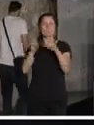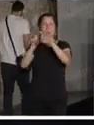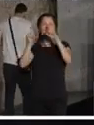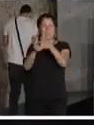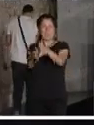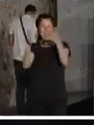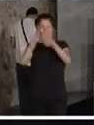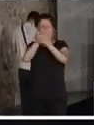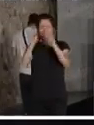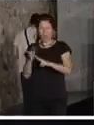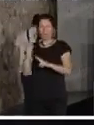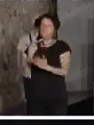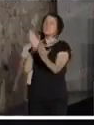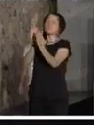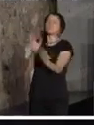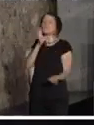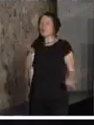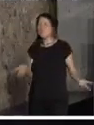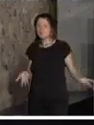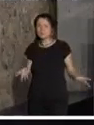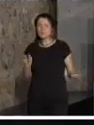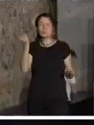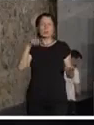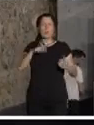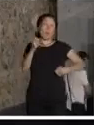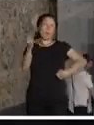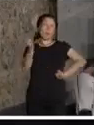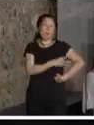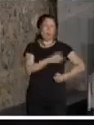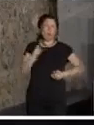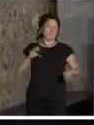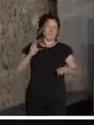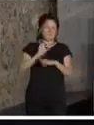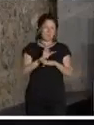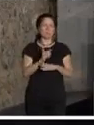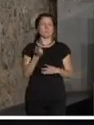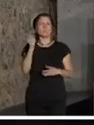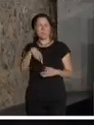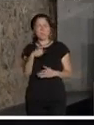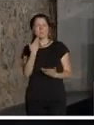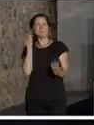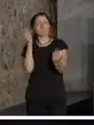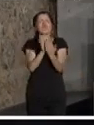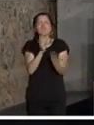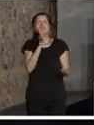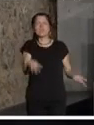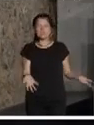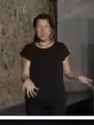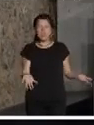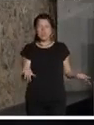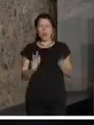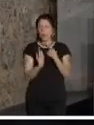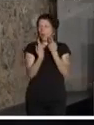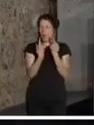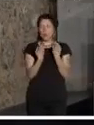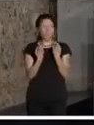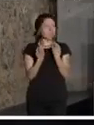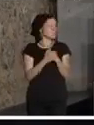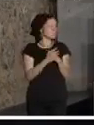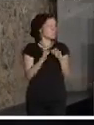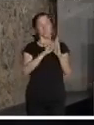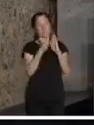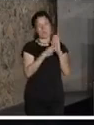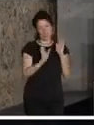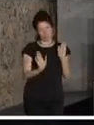multinacionales estamos dispuestos a plantar caras a los fondos de inversión estamos dispuestos a hacer lo que sea necesario dentro de la